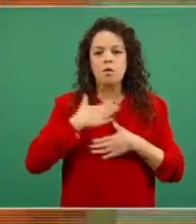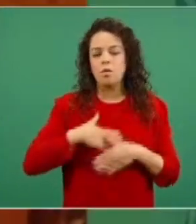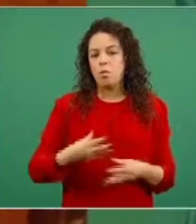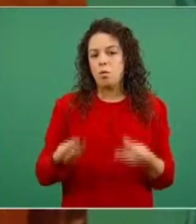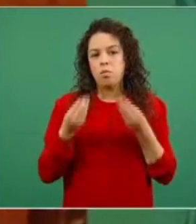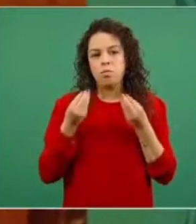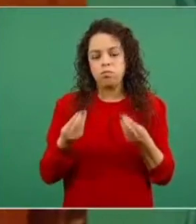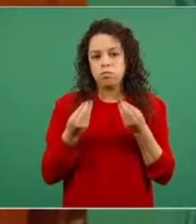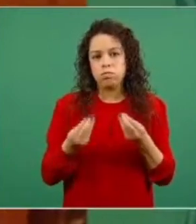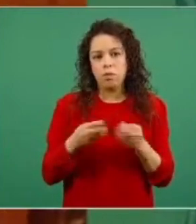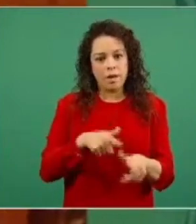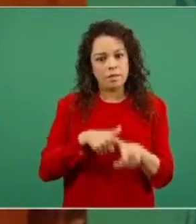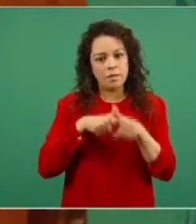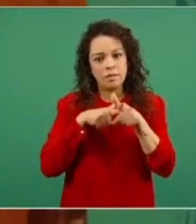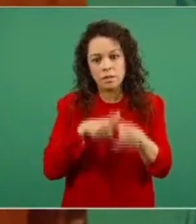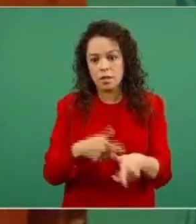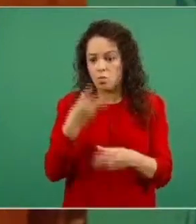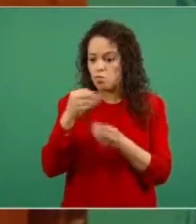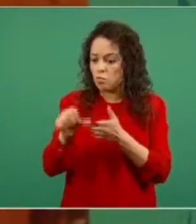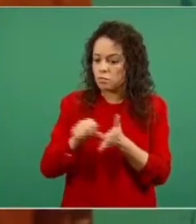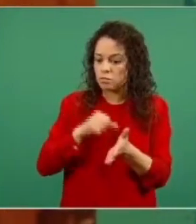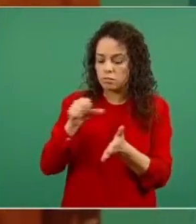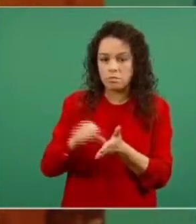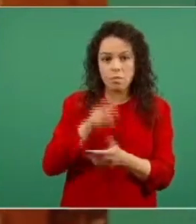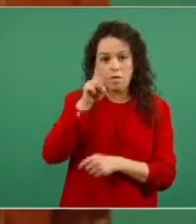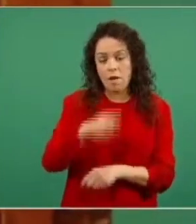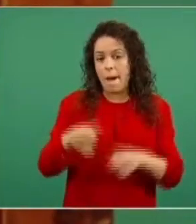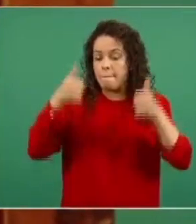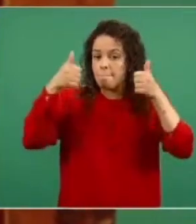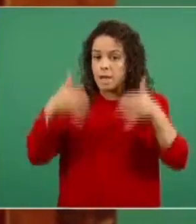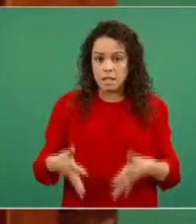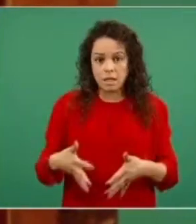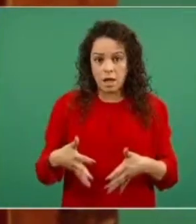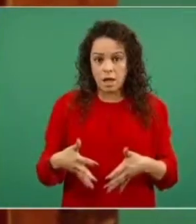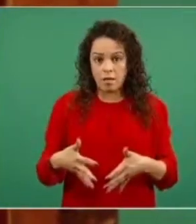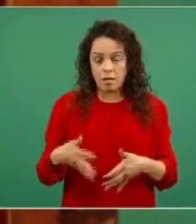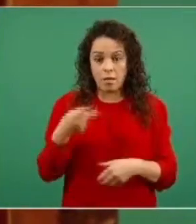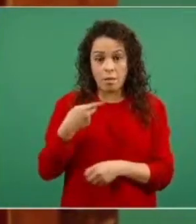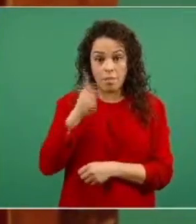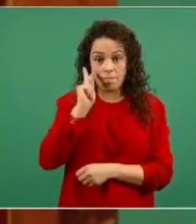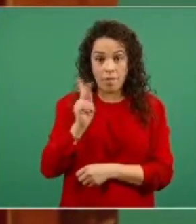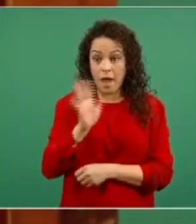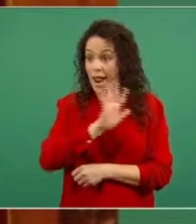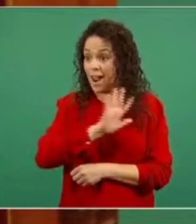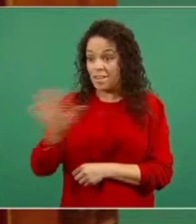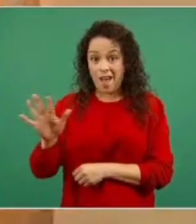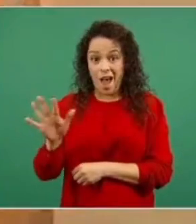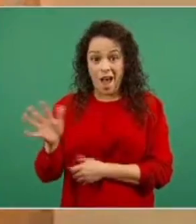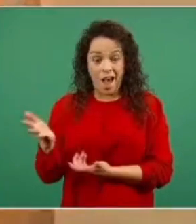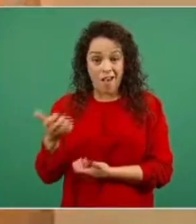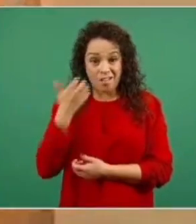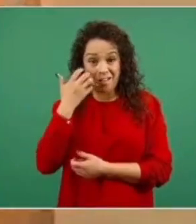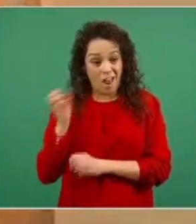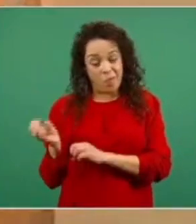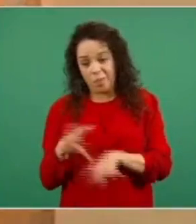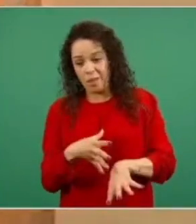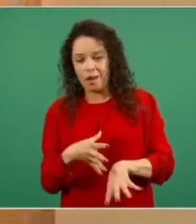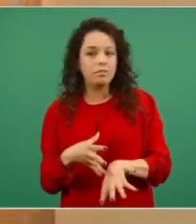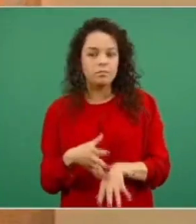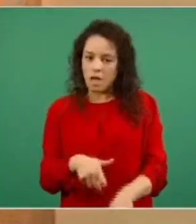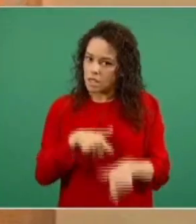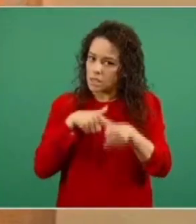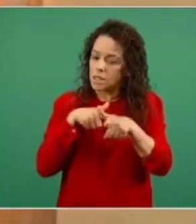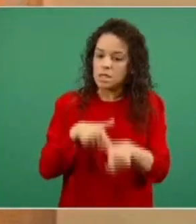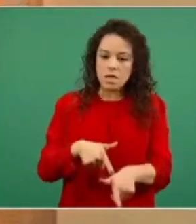estresante y agotador. Lo mencionamos siempre, están fatigados, pero no están rendidos, y ahí han seguido en estas